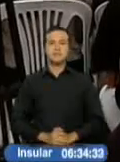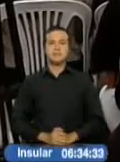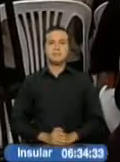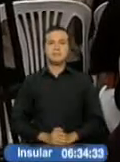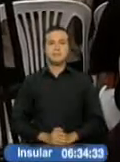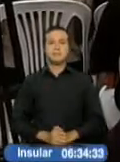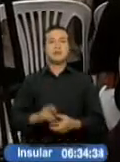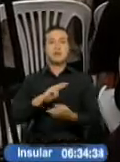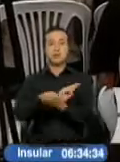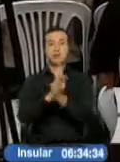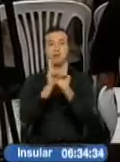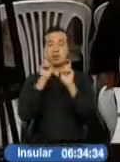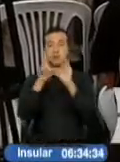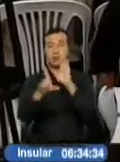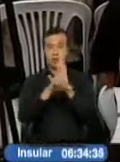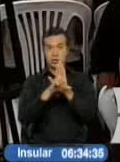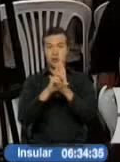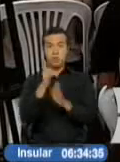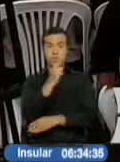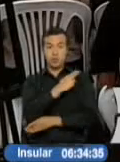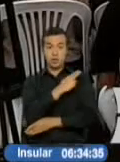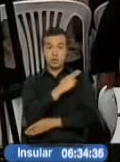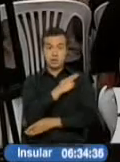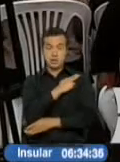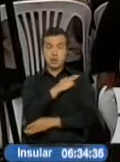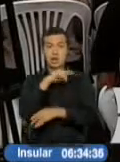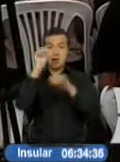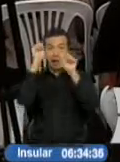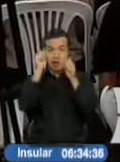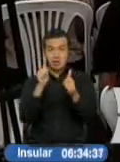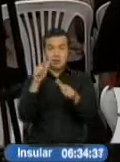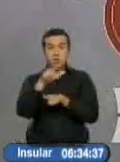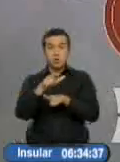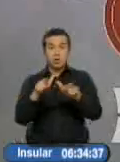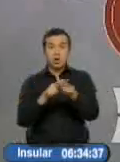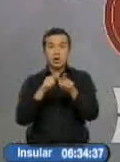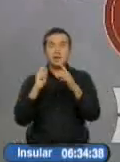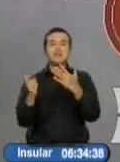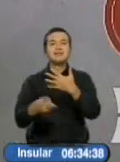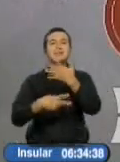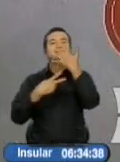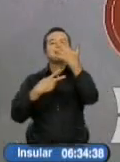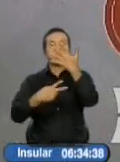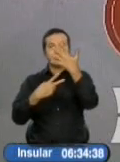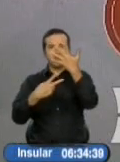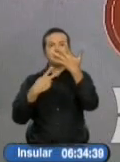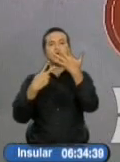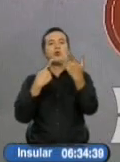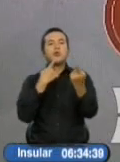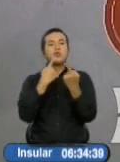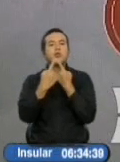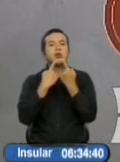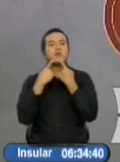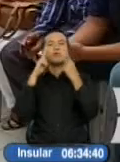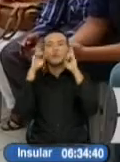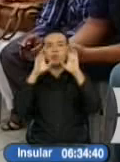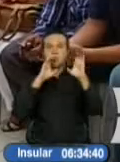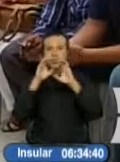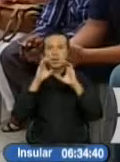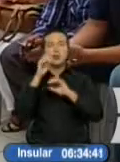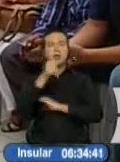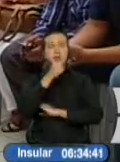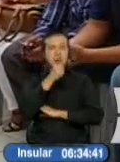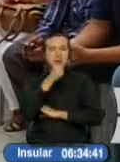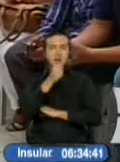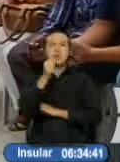La reforma de la ley orgánica. La Universidad de las Artes fue la sede del séptimo diálogo por la comunicación. Artistas,